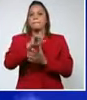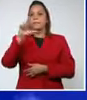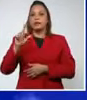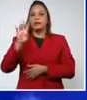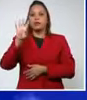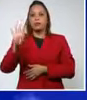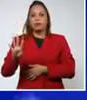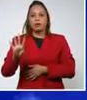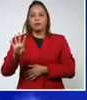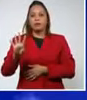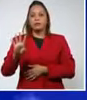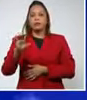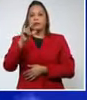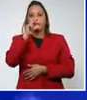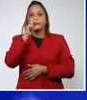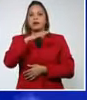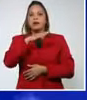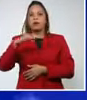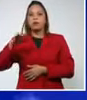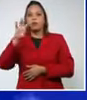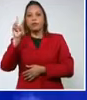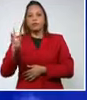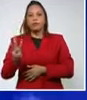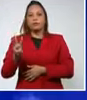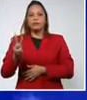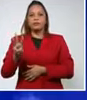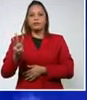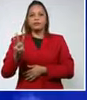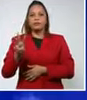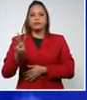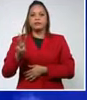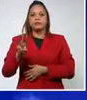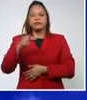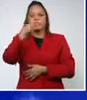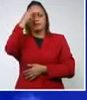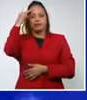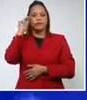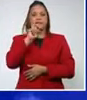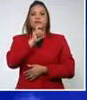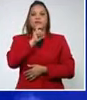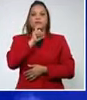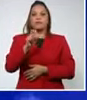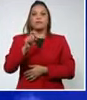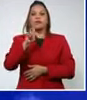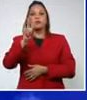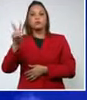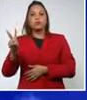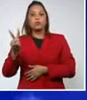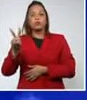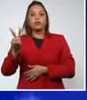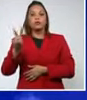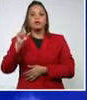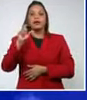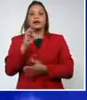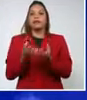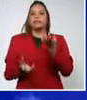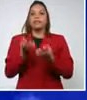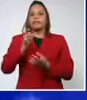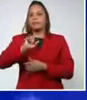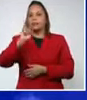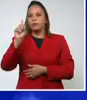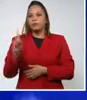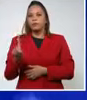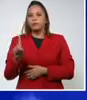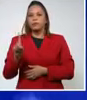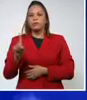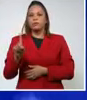uno. Bahía Honda con 3. San Antonio de los Baños con 2. Candelaria 1